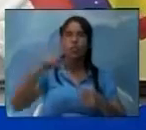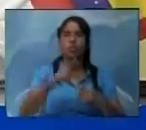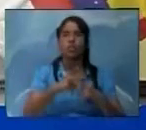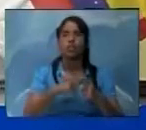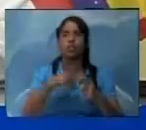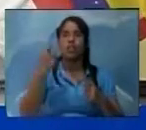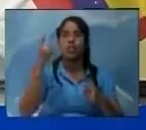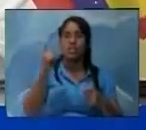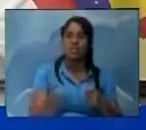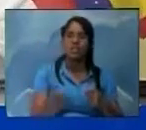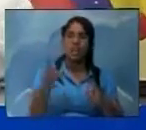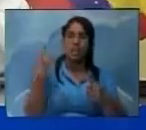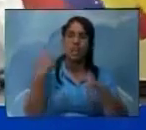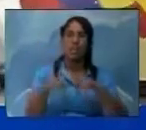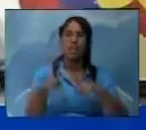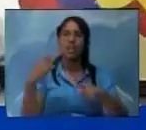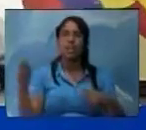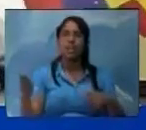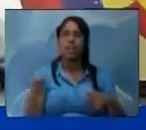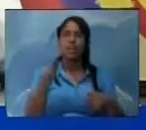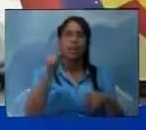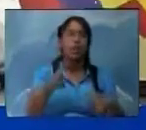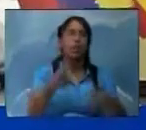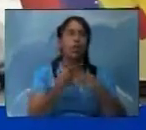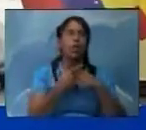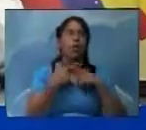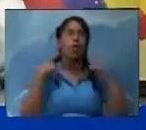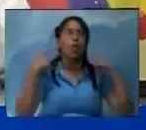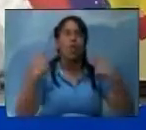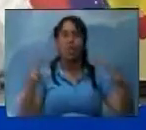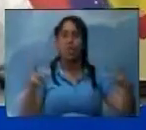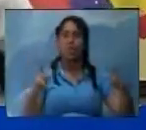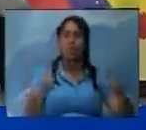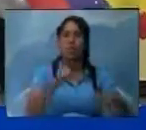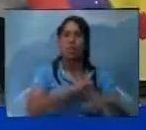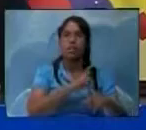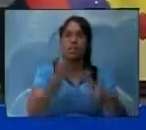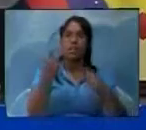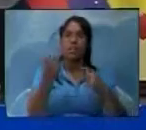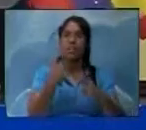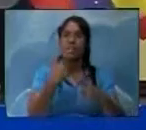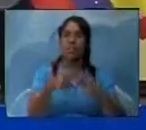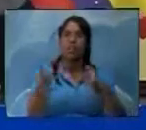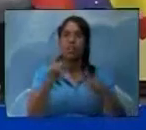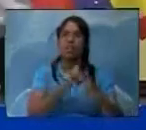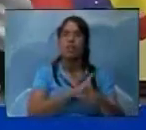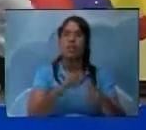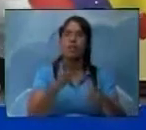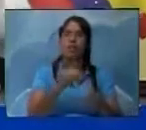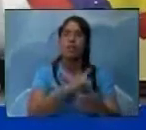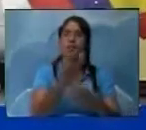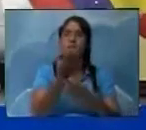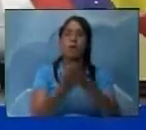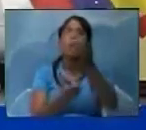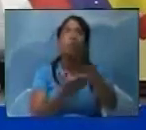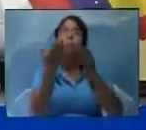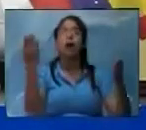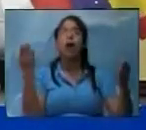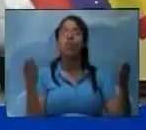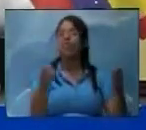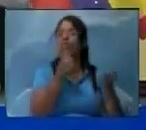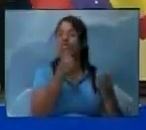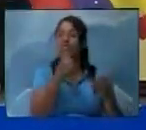será aquel que os libre de mi mano? De mi